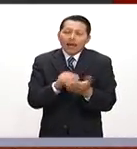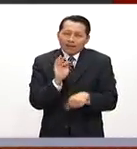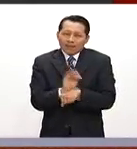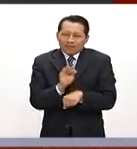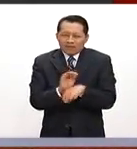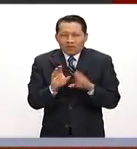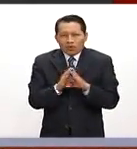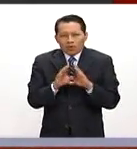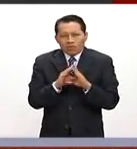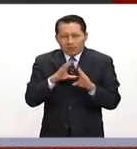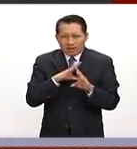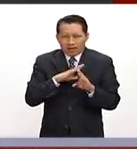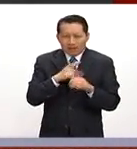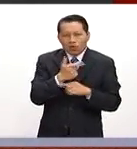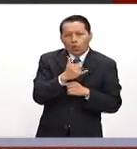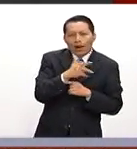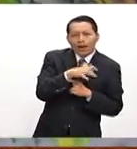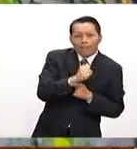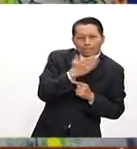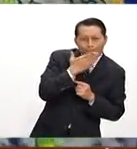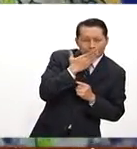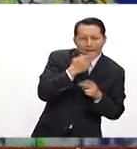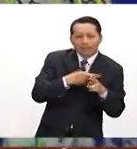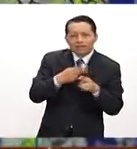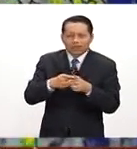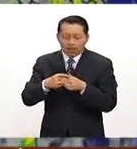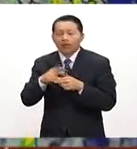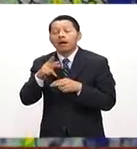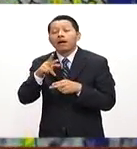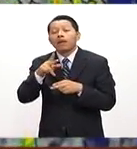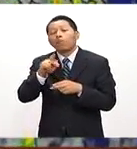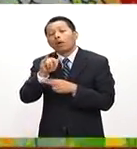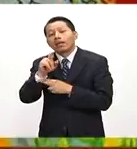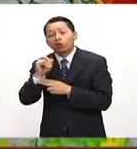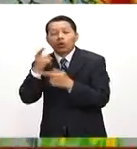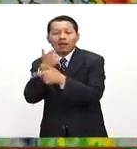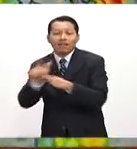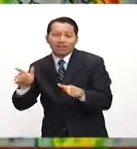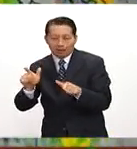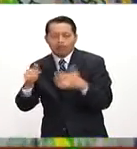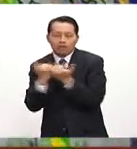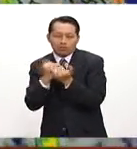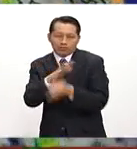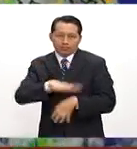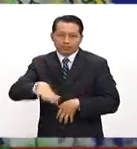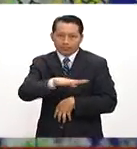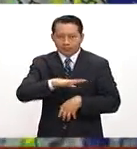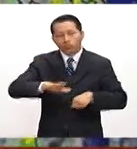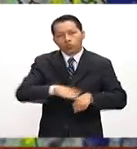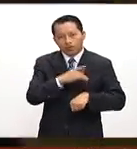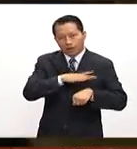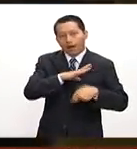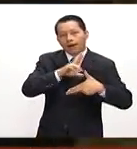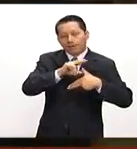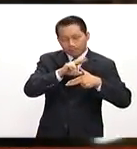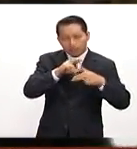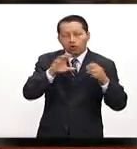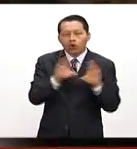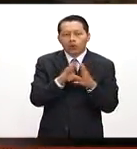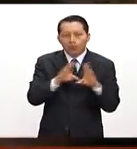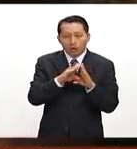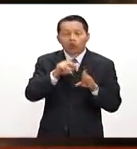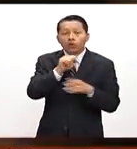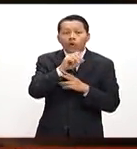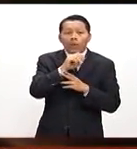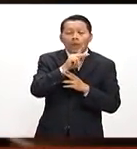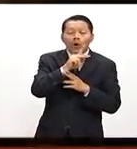tropical desde Guaymas hasta Puerto Libertad en Sonora y zona de vigilancia por efectos de la tormenta tropical desde